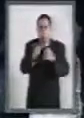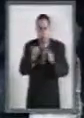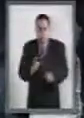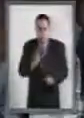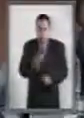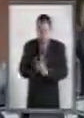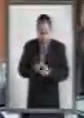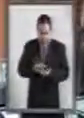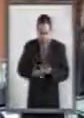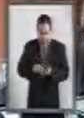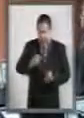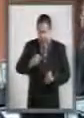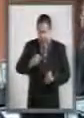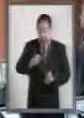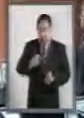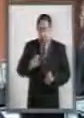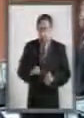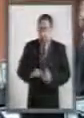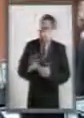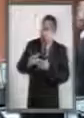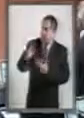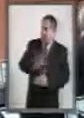Interior. Gracias, presidente.